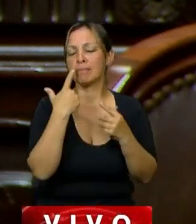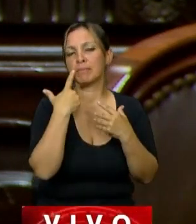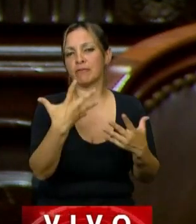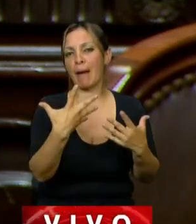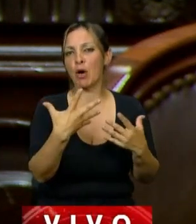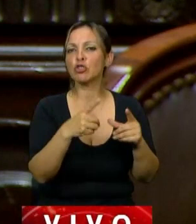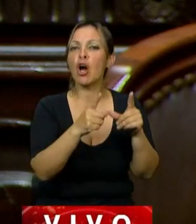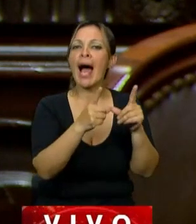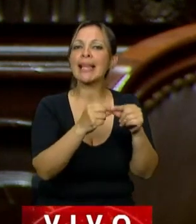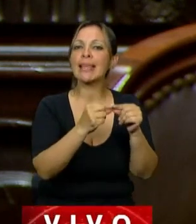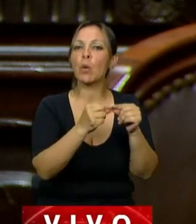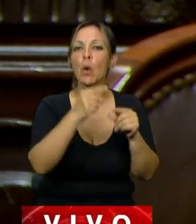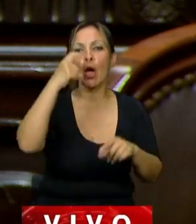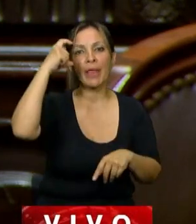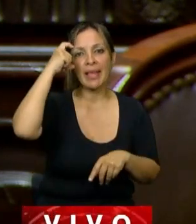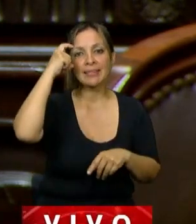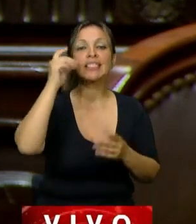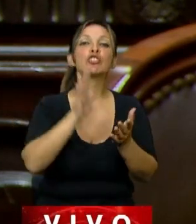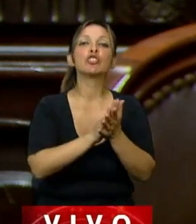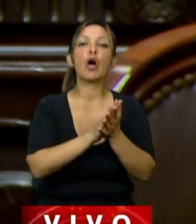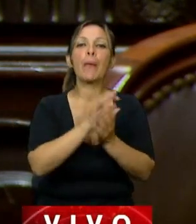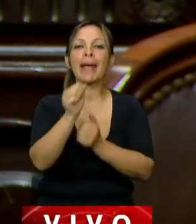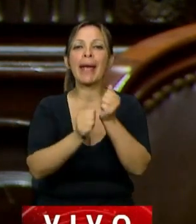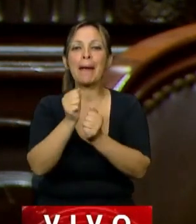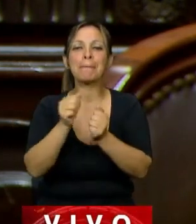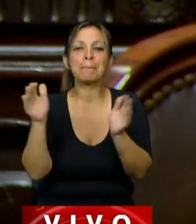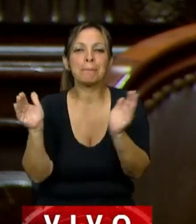10 de Pymes de Frontera.